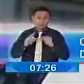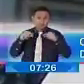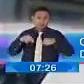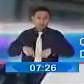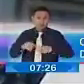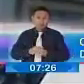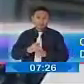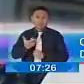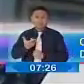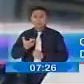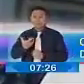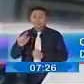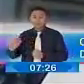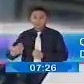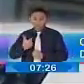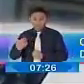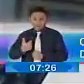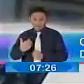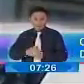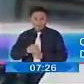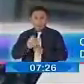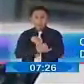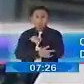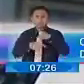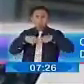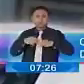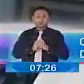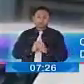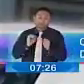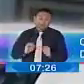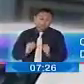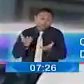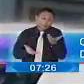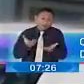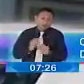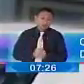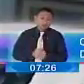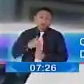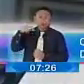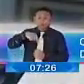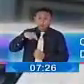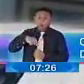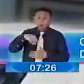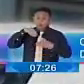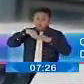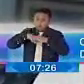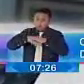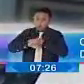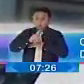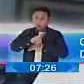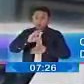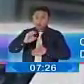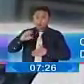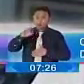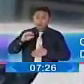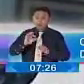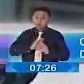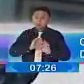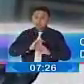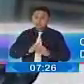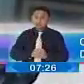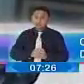el reclamo nuestro como país ante posibles, porque no tuvimos ingreso a las 200 millas, pero